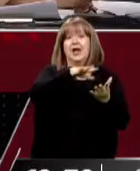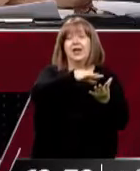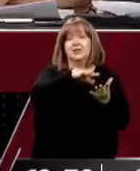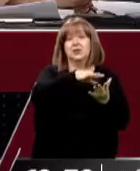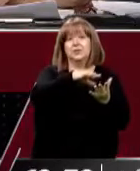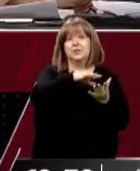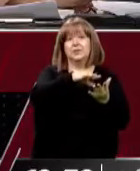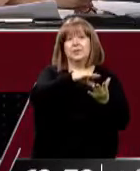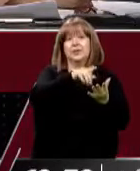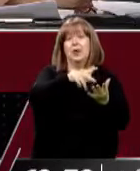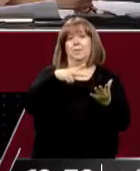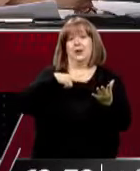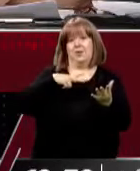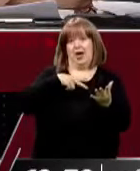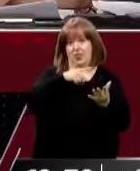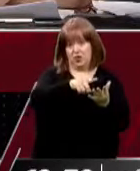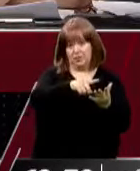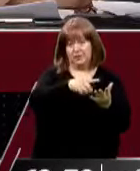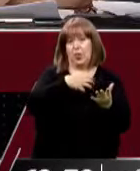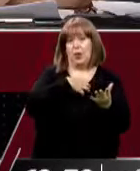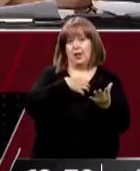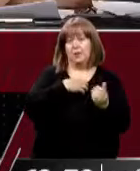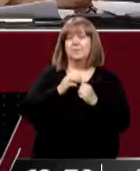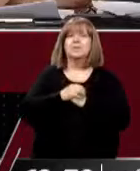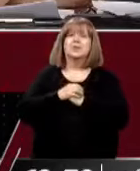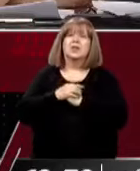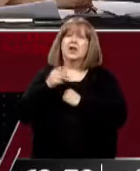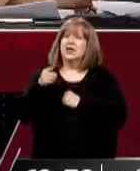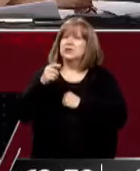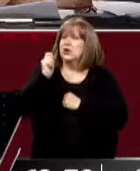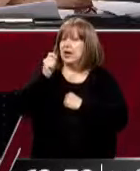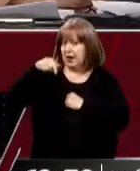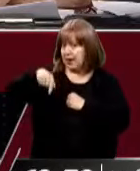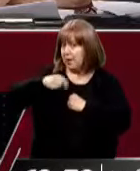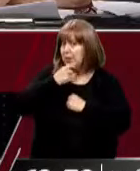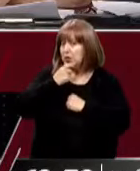posible afectación de un privado. ¿Eso lo va a dirimir la Suprema Corte local o la nacional?